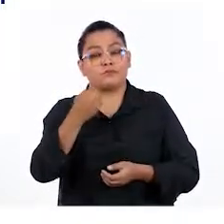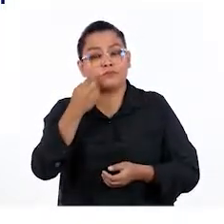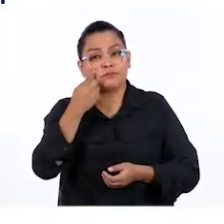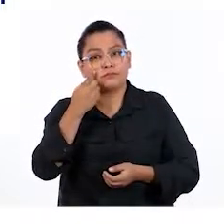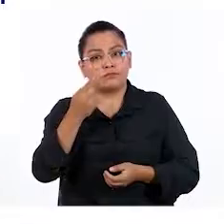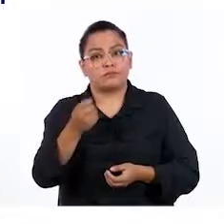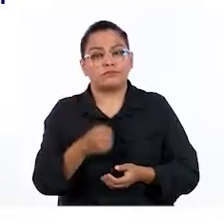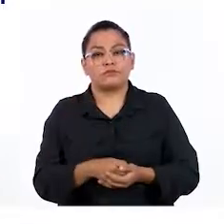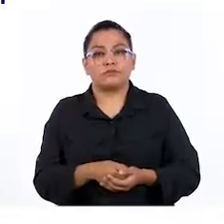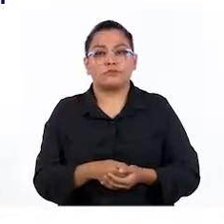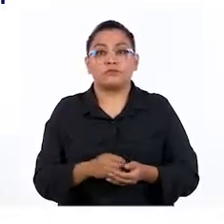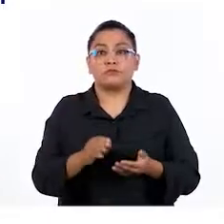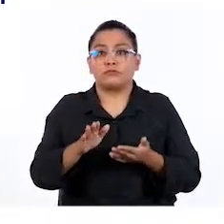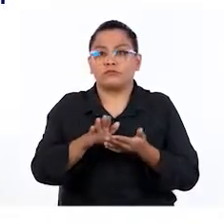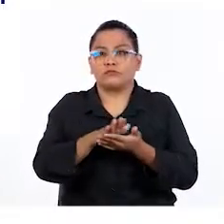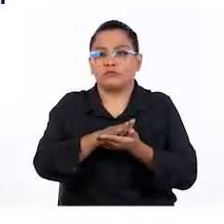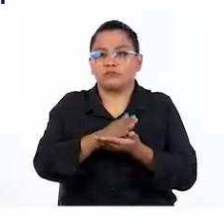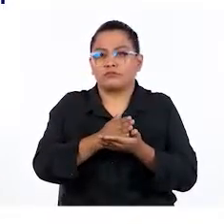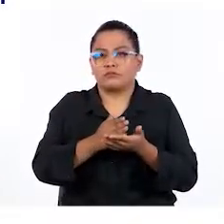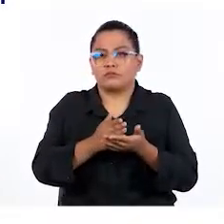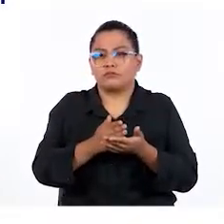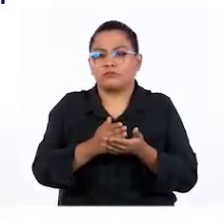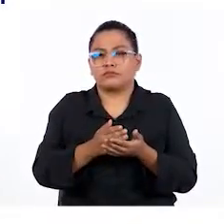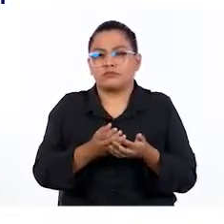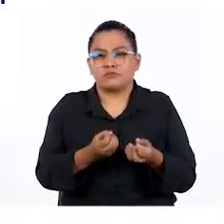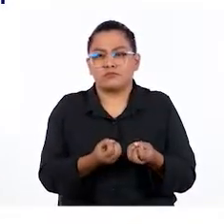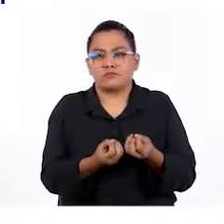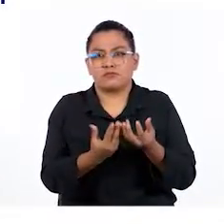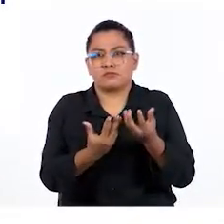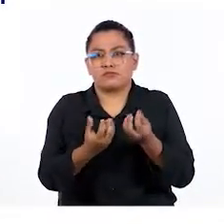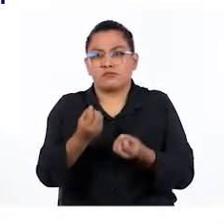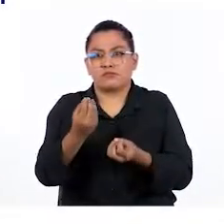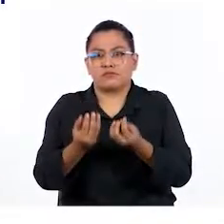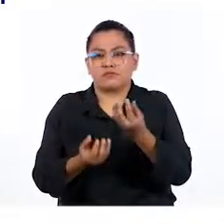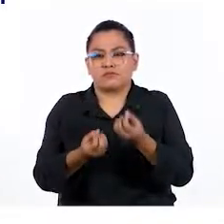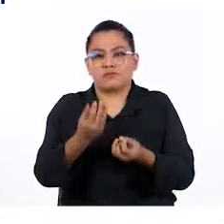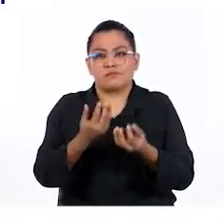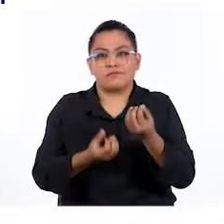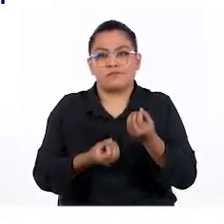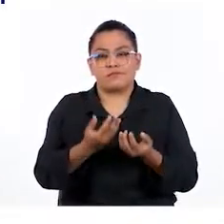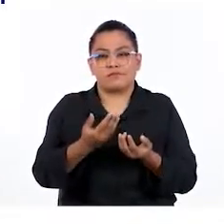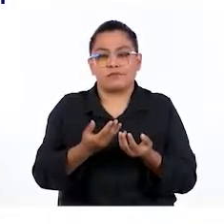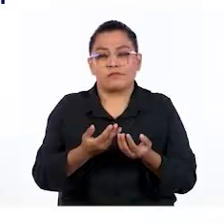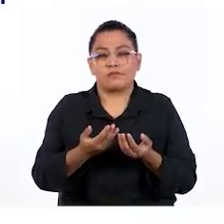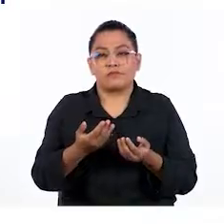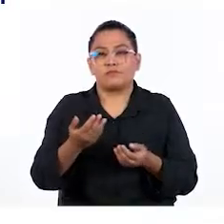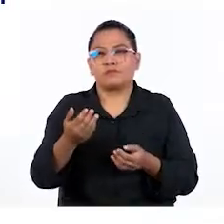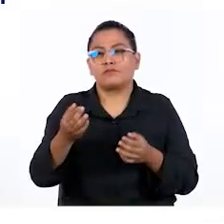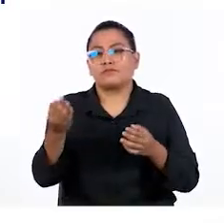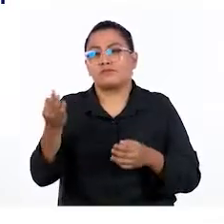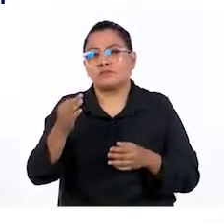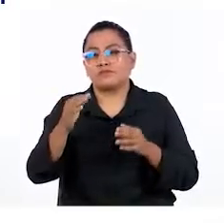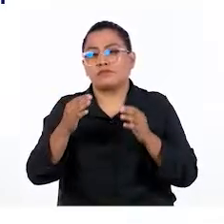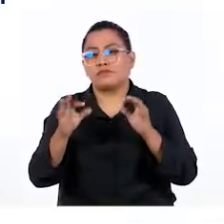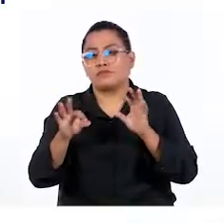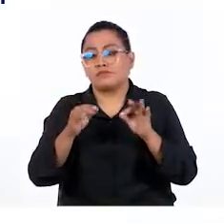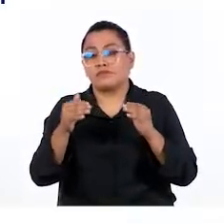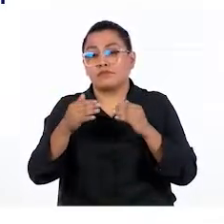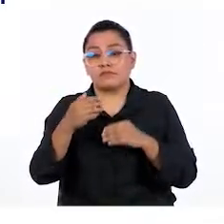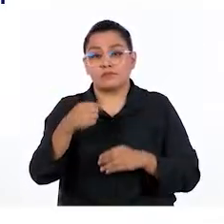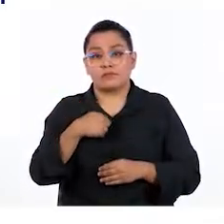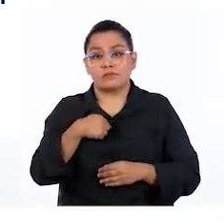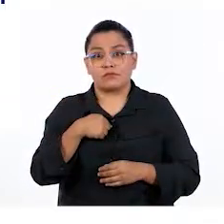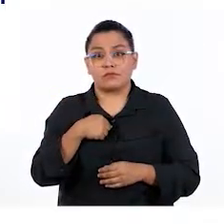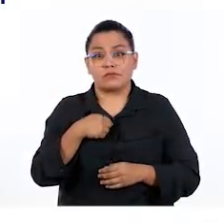cuenta que compartimos ciertas necesidades con las plantas. Por ejemplo, las plantas requieren también